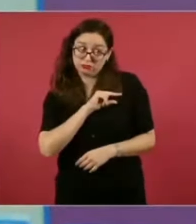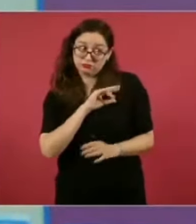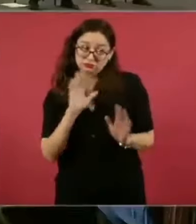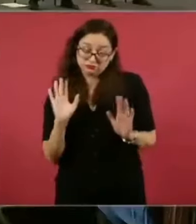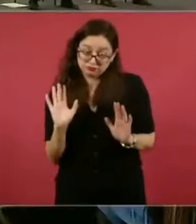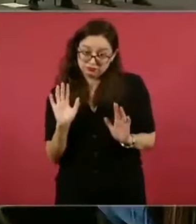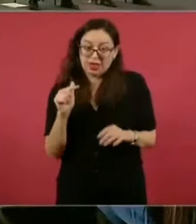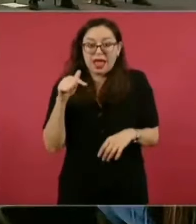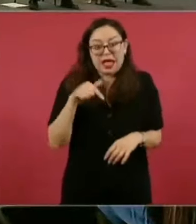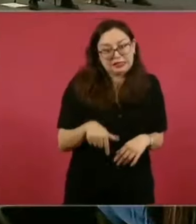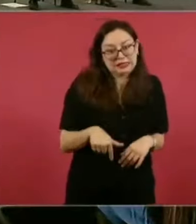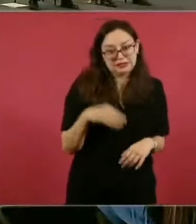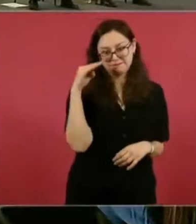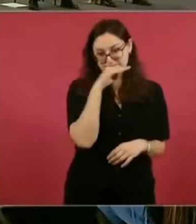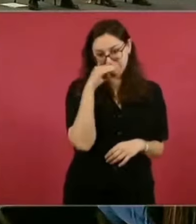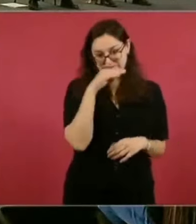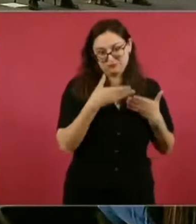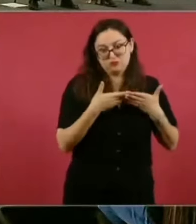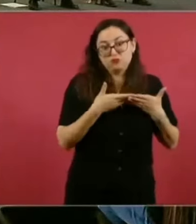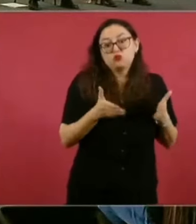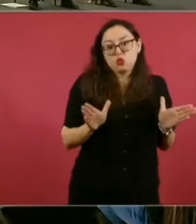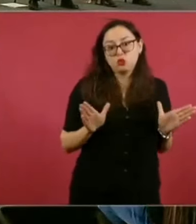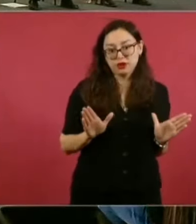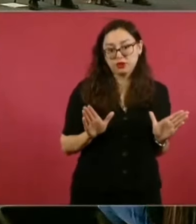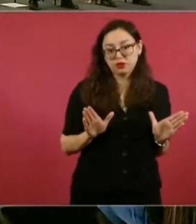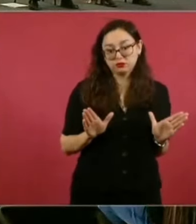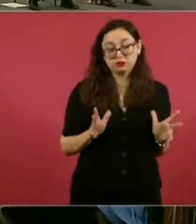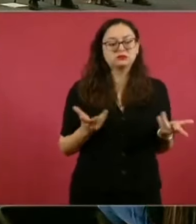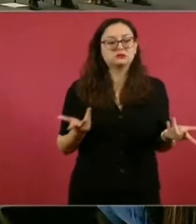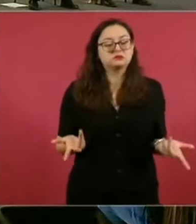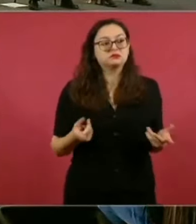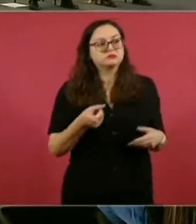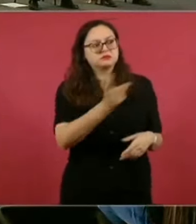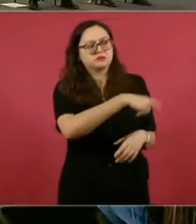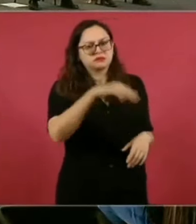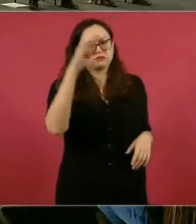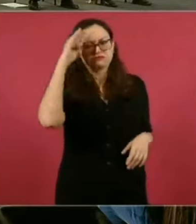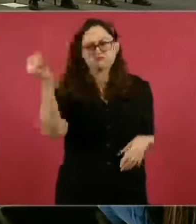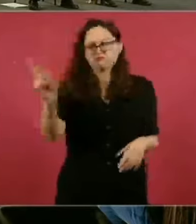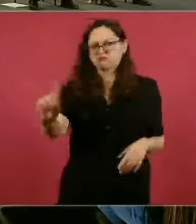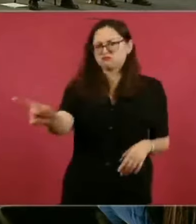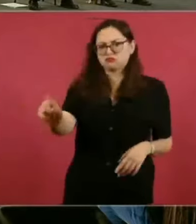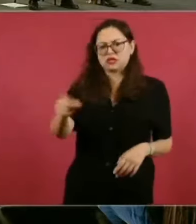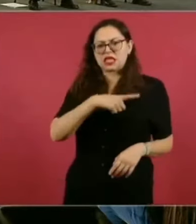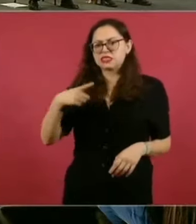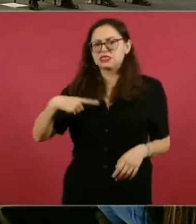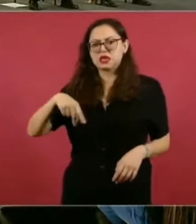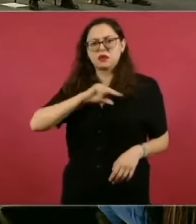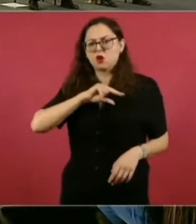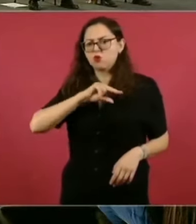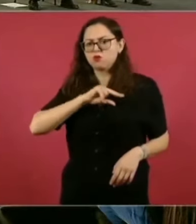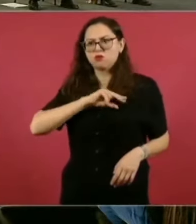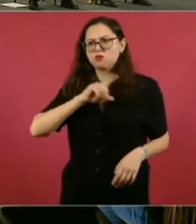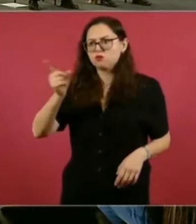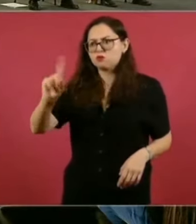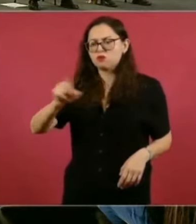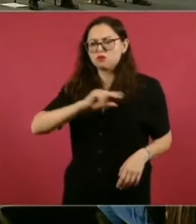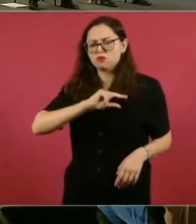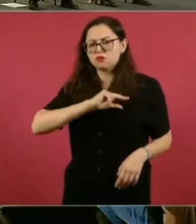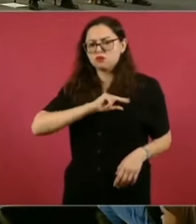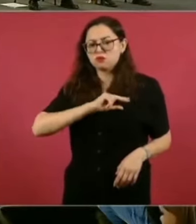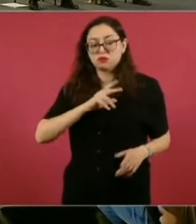sea privado y que los trabajadores entonces se vayan a la calle y que dejen de ser funcionarios públicos. En el IMSS